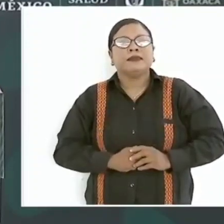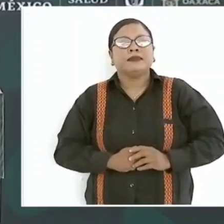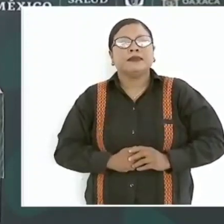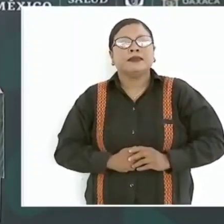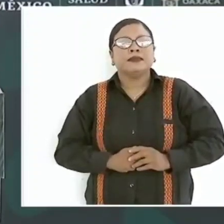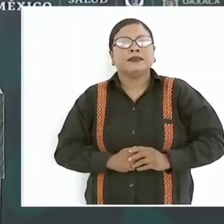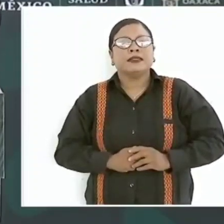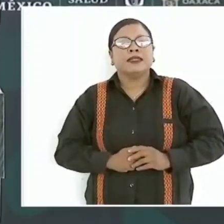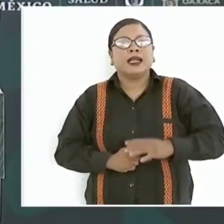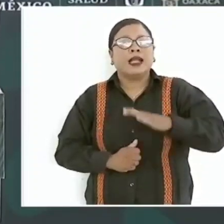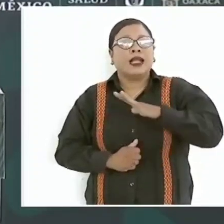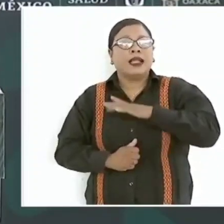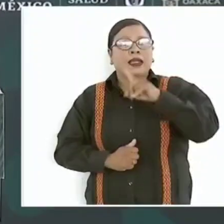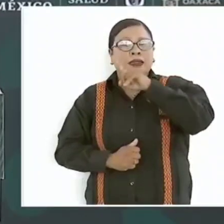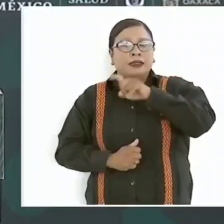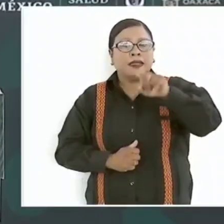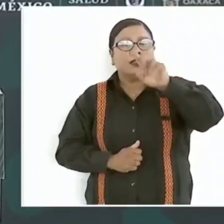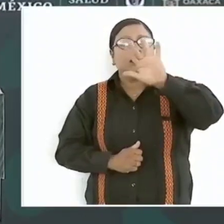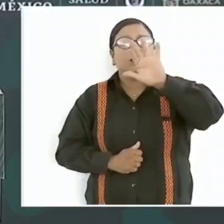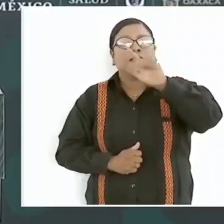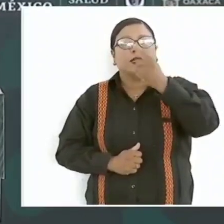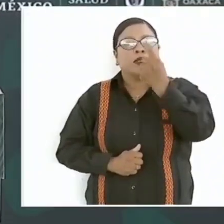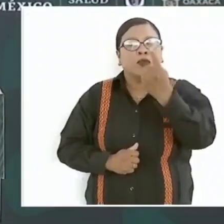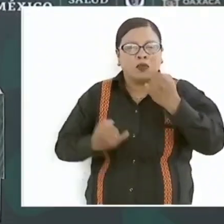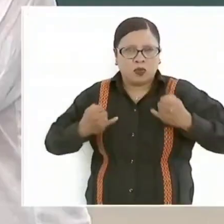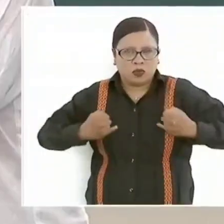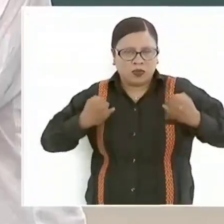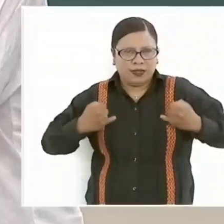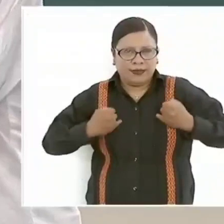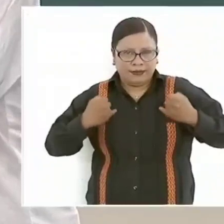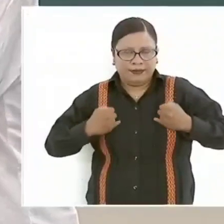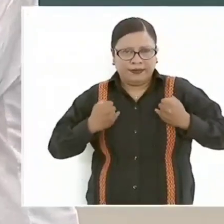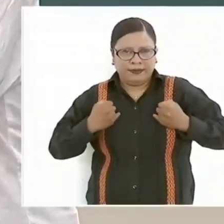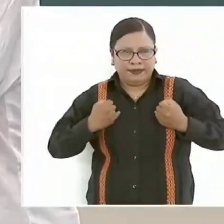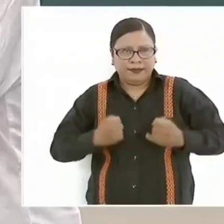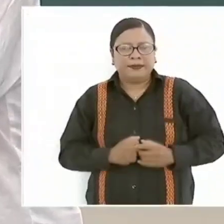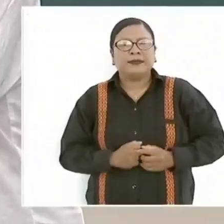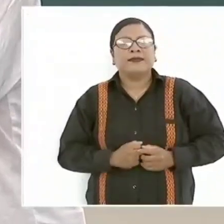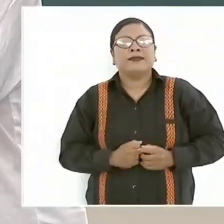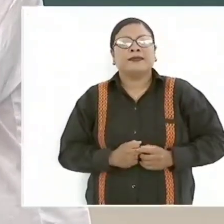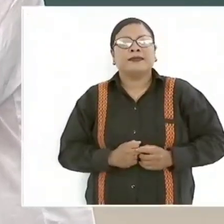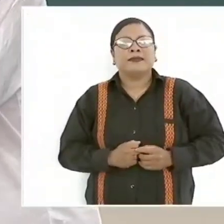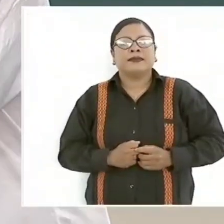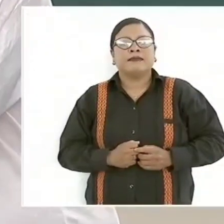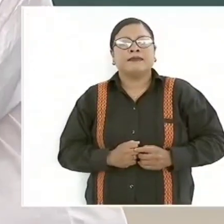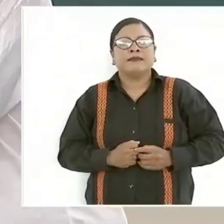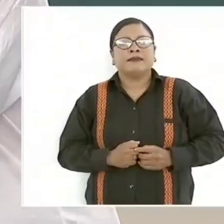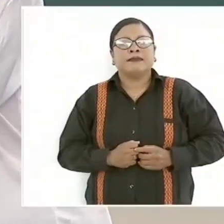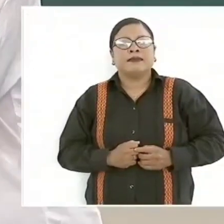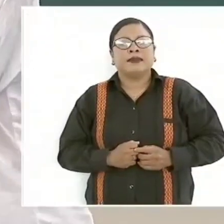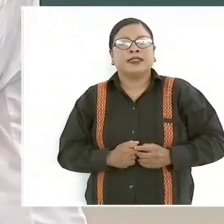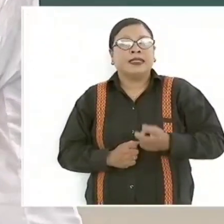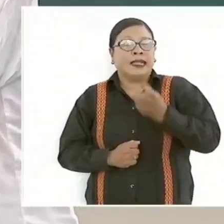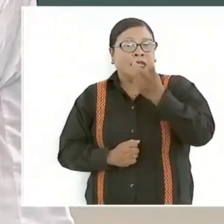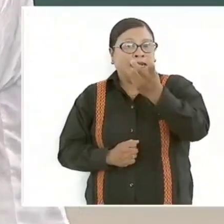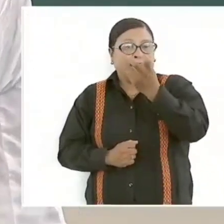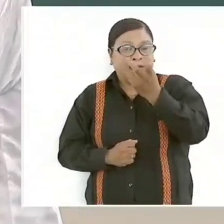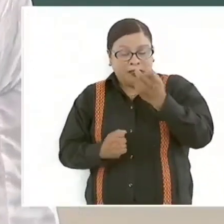hay 151 jóvenes que están